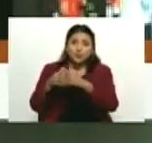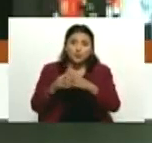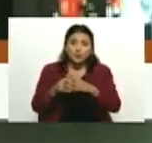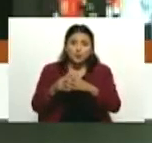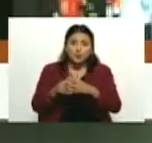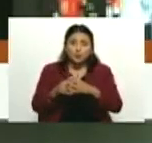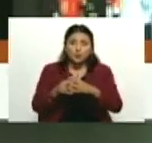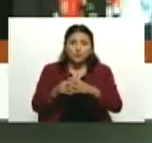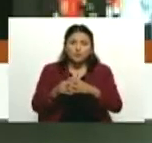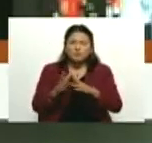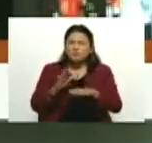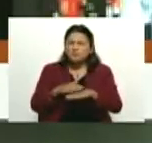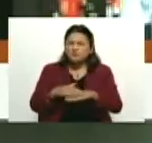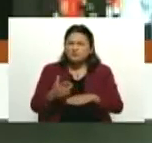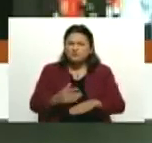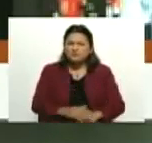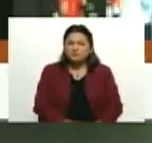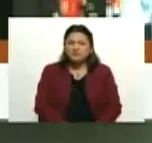¿Por qué?